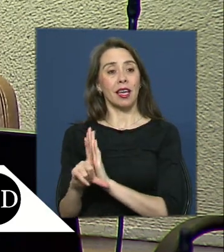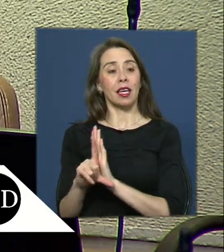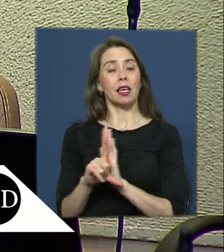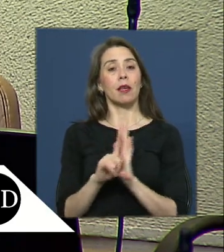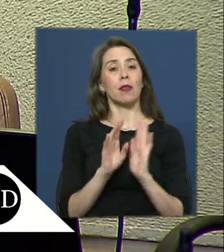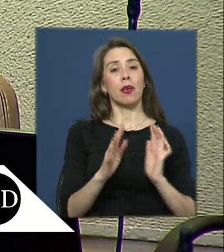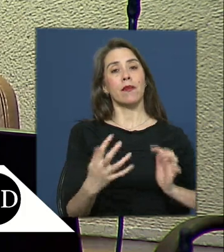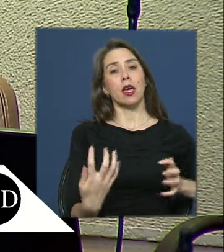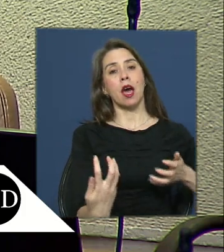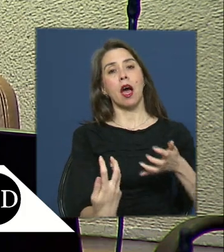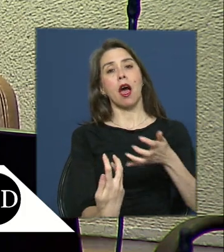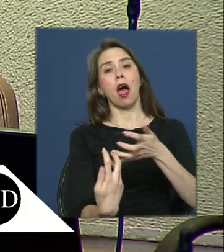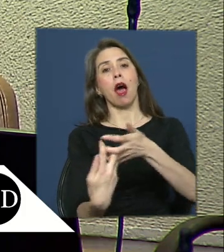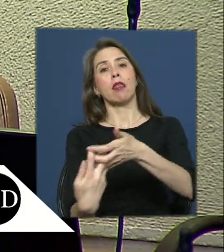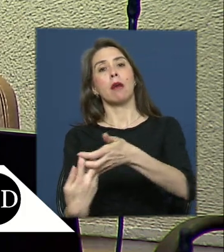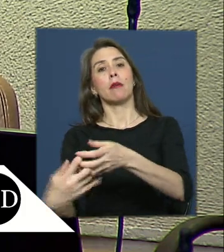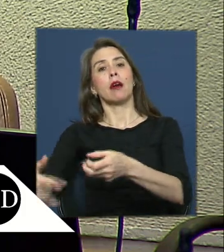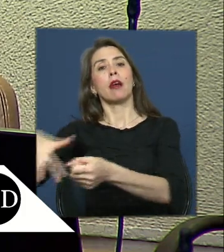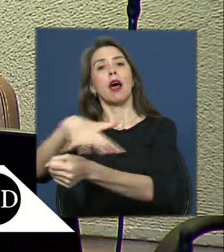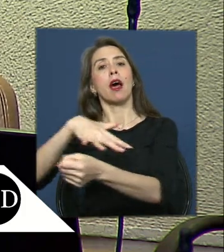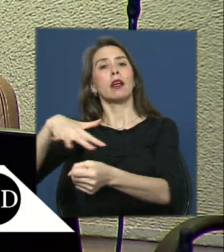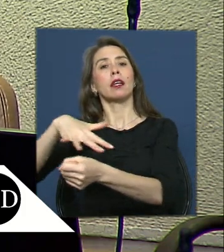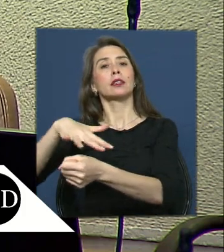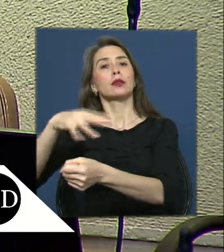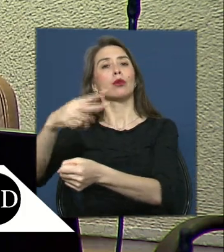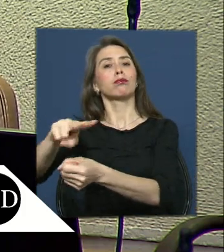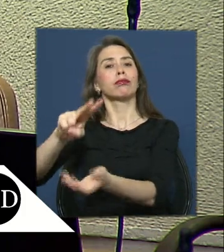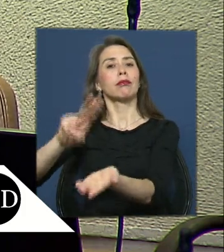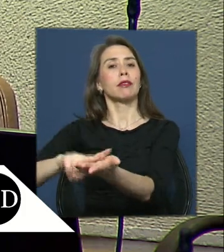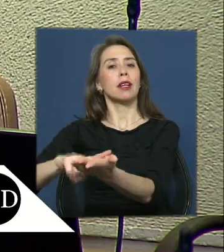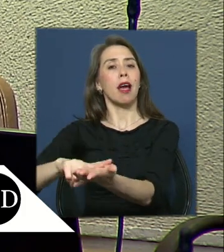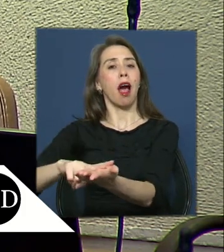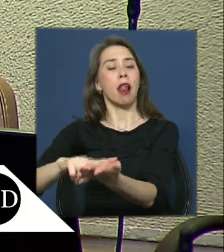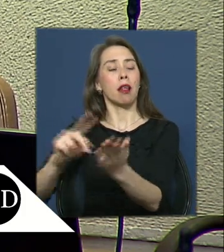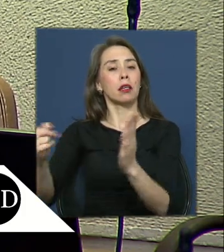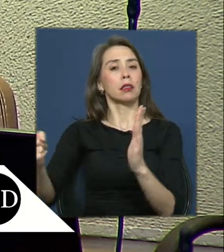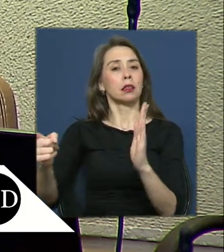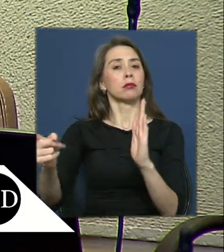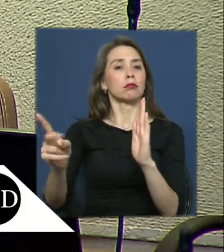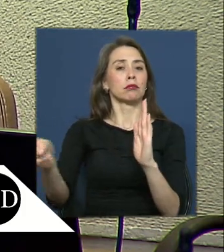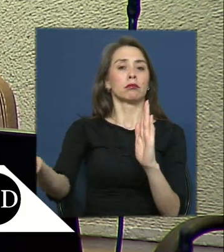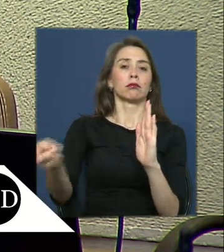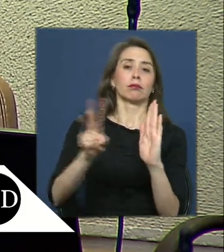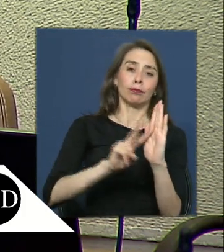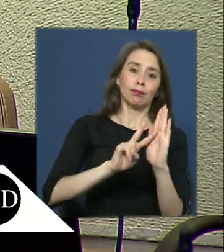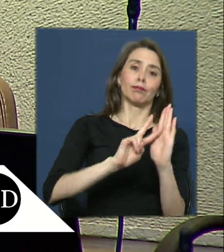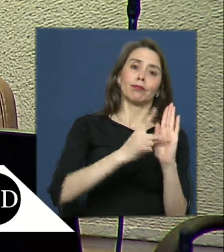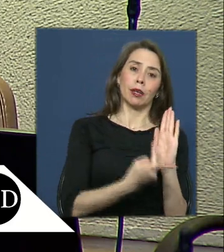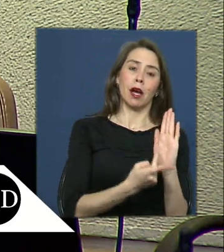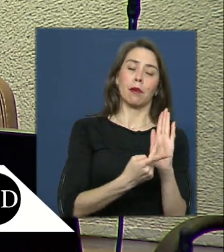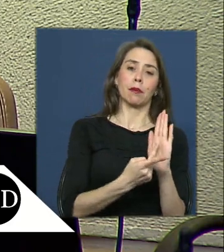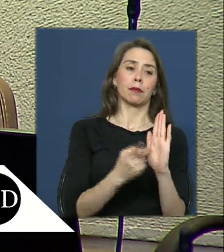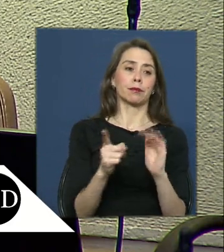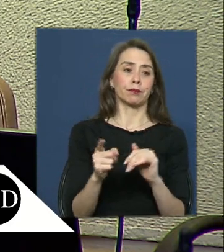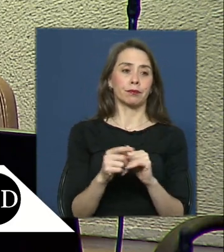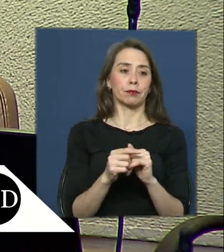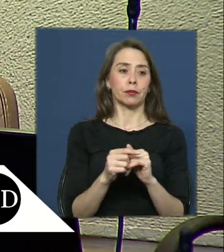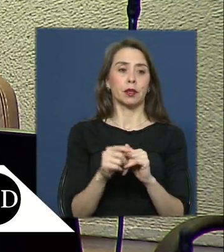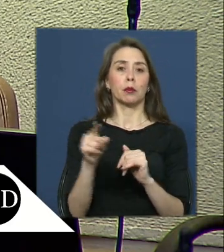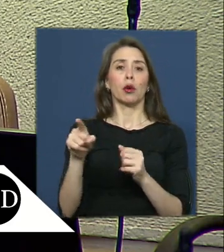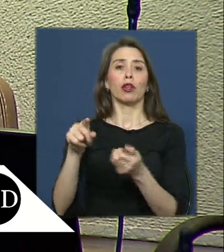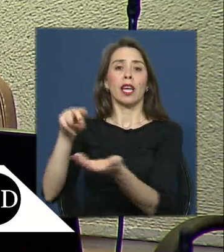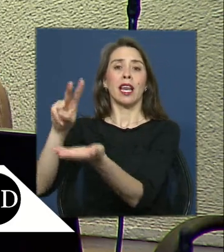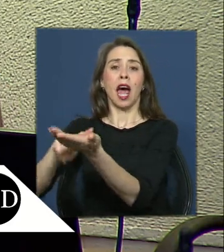adaptando a las circunstancias de la realidad cuando ésta dista y no se